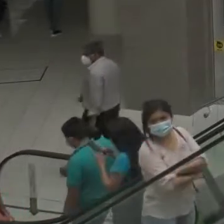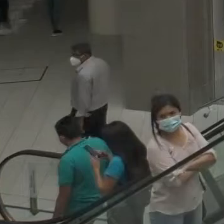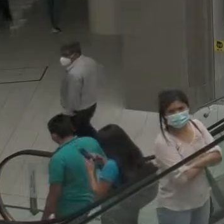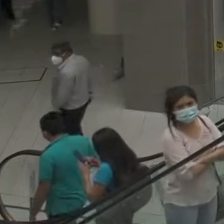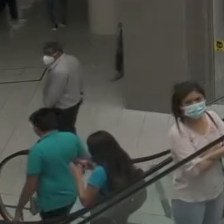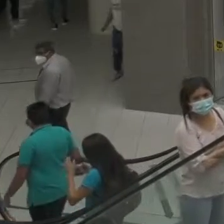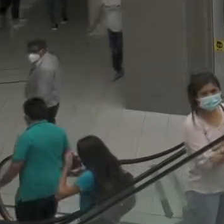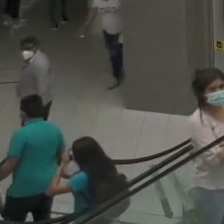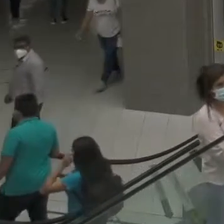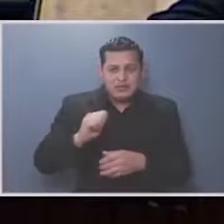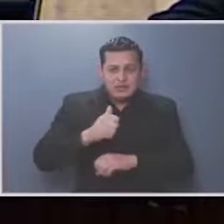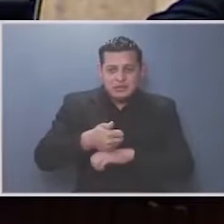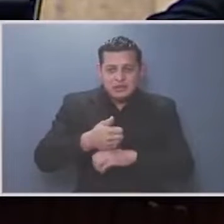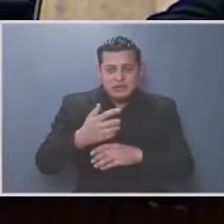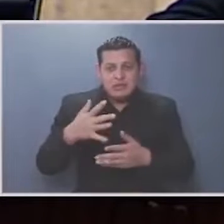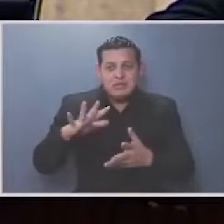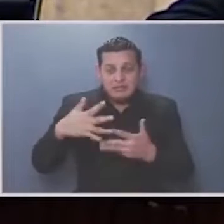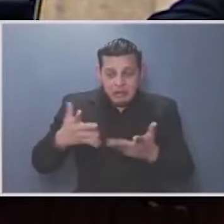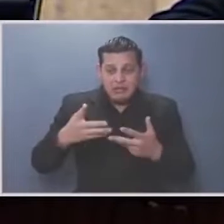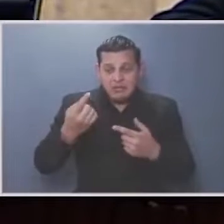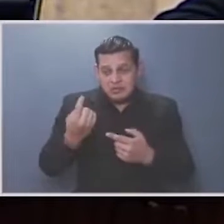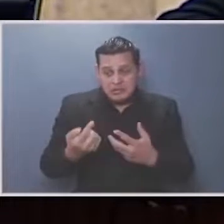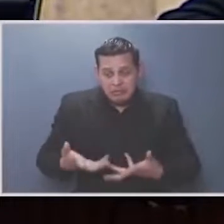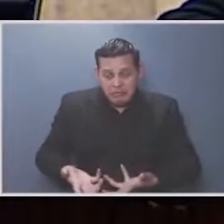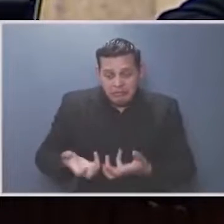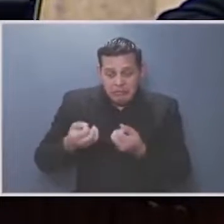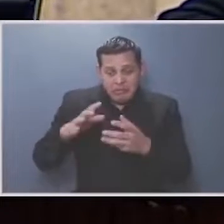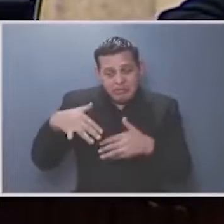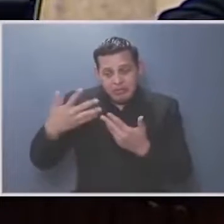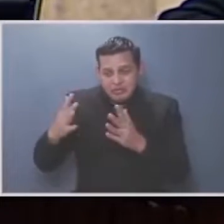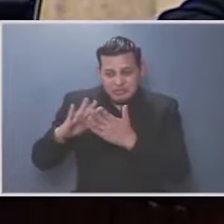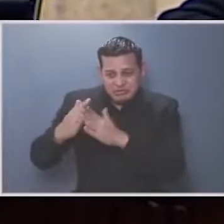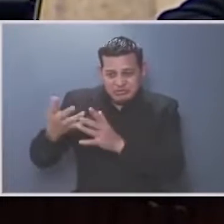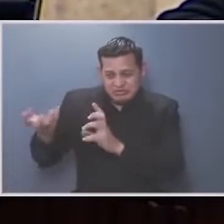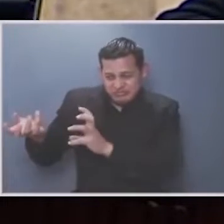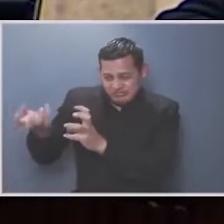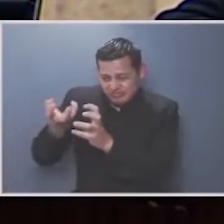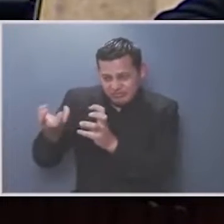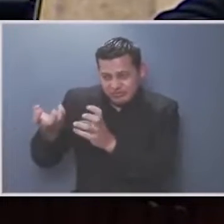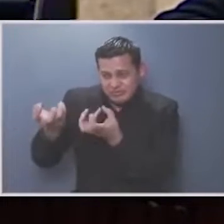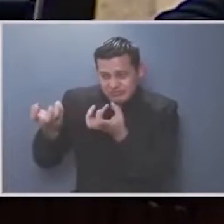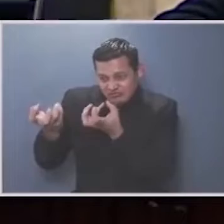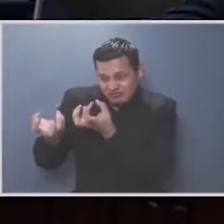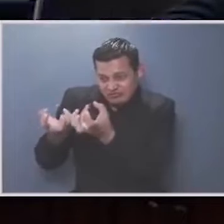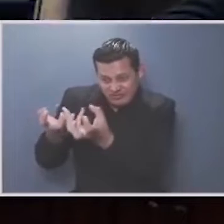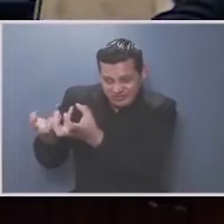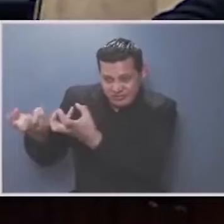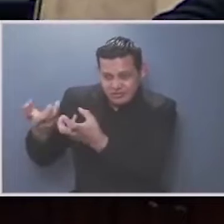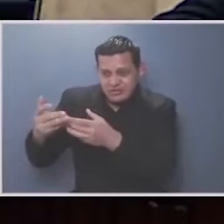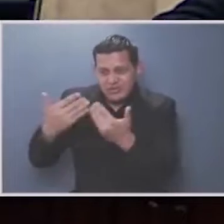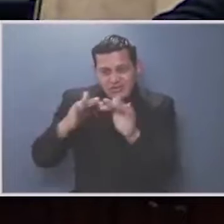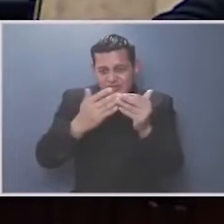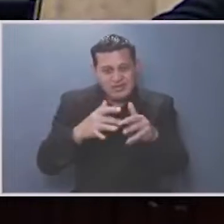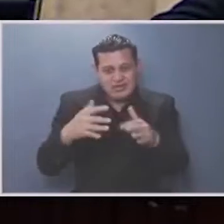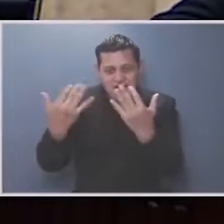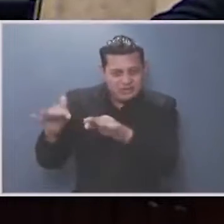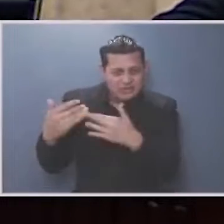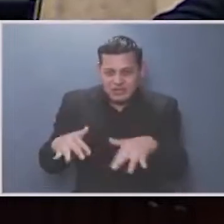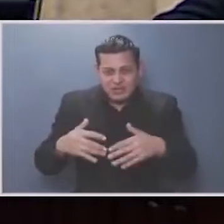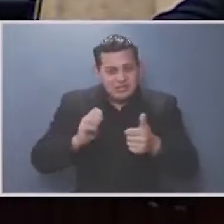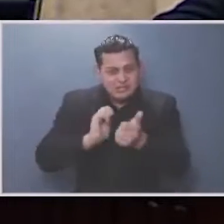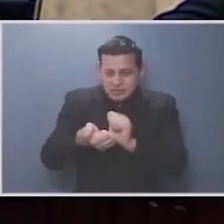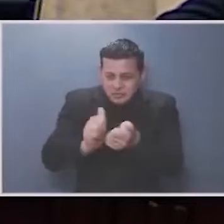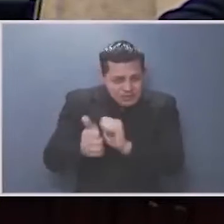números bastante estables y luego empezaron a haber algunas concentraciones de población, sea por eventos